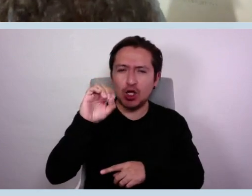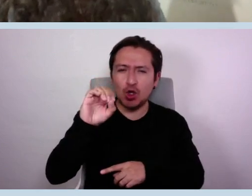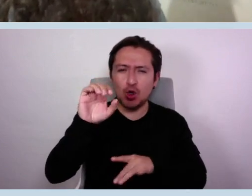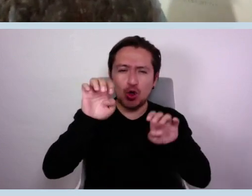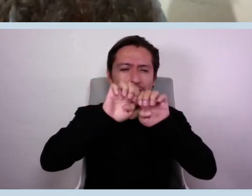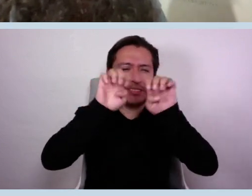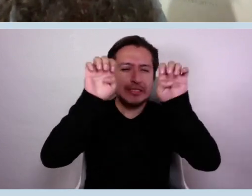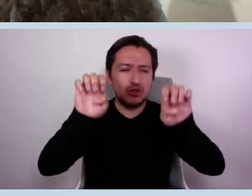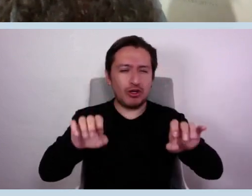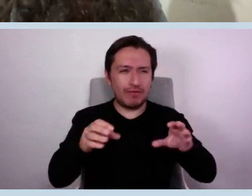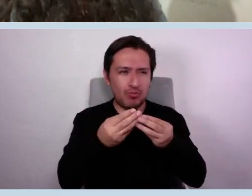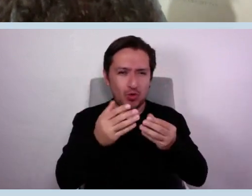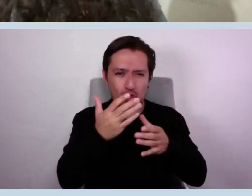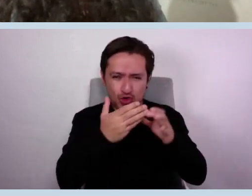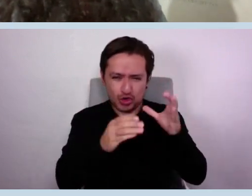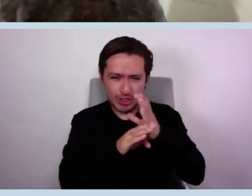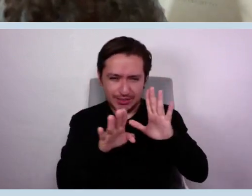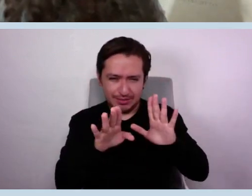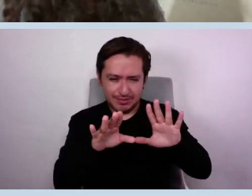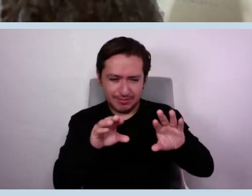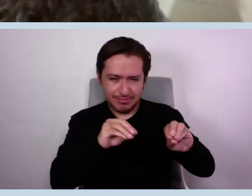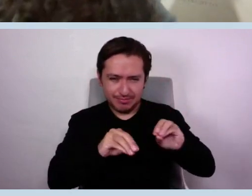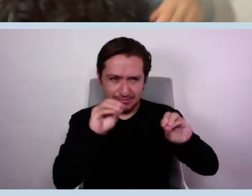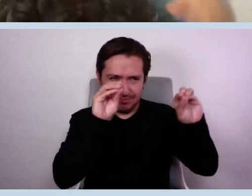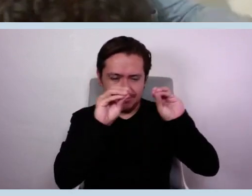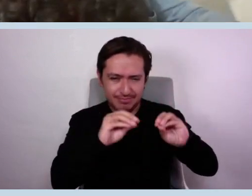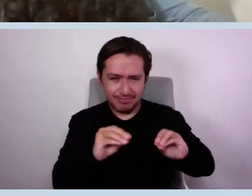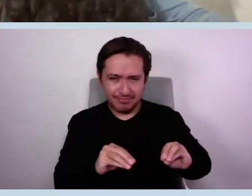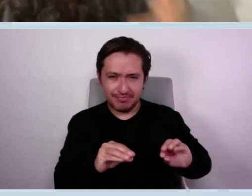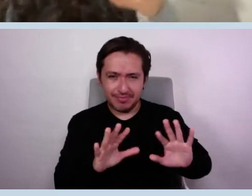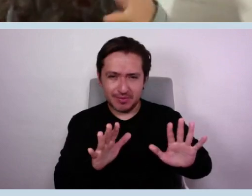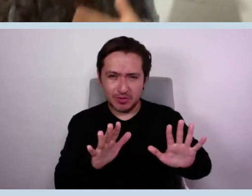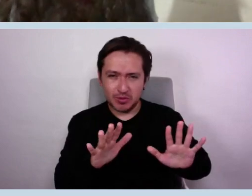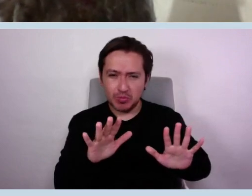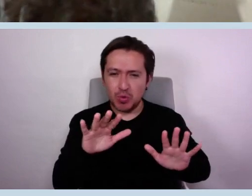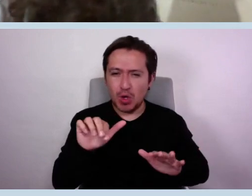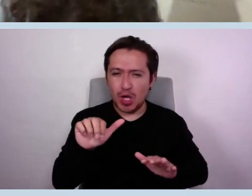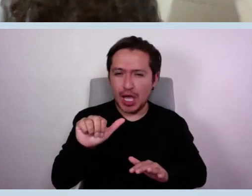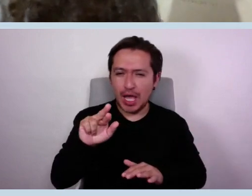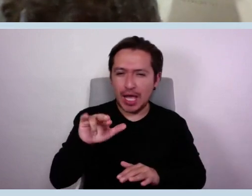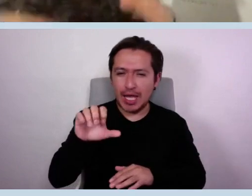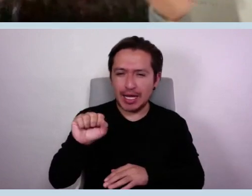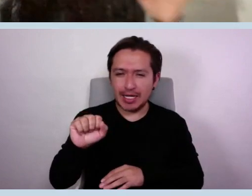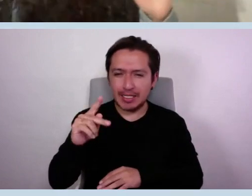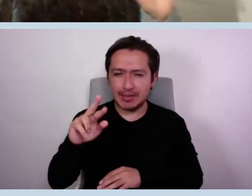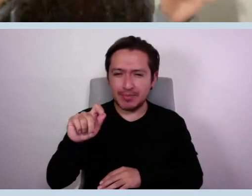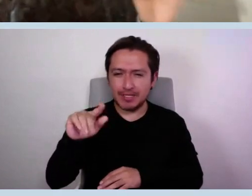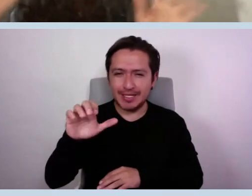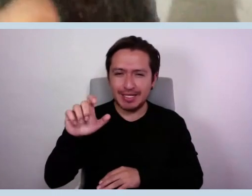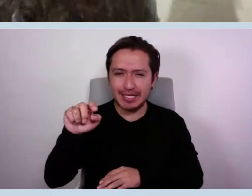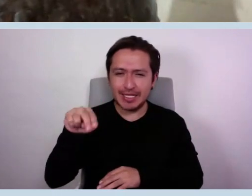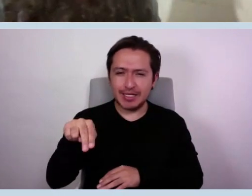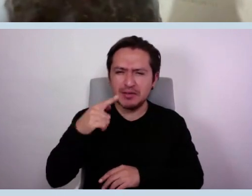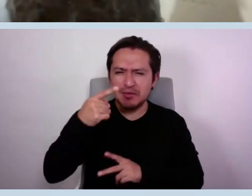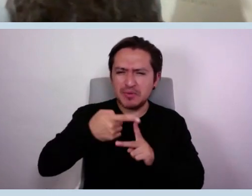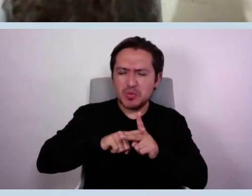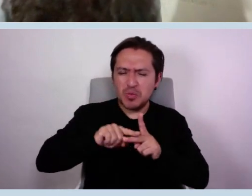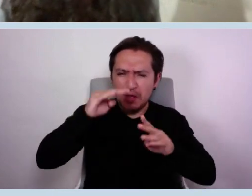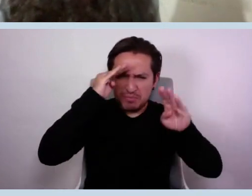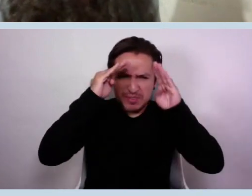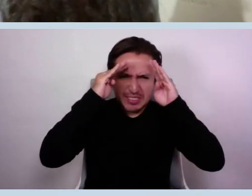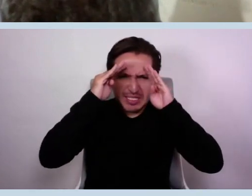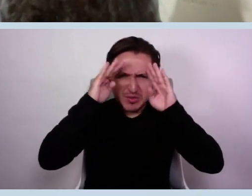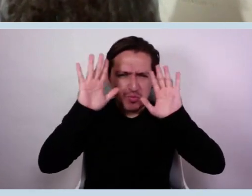eh es la par de Aris pretelín más o menos como al mismo tiempo empezaron a pensar la e cenografia en distintas